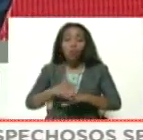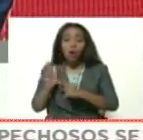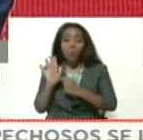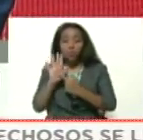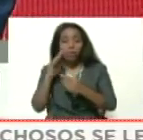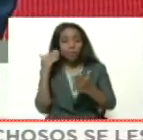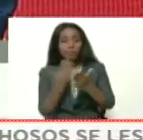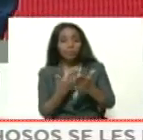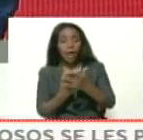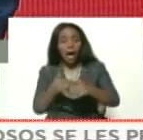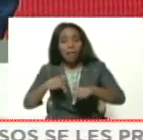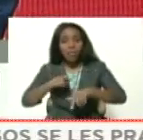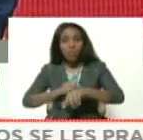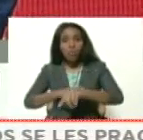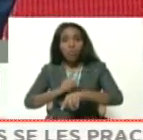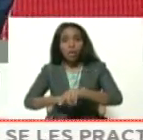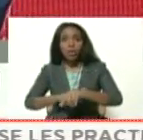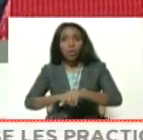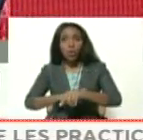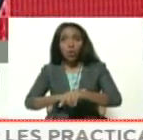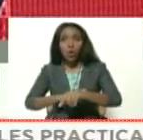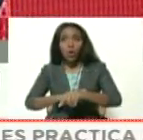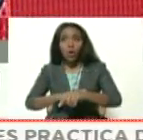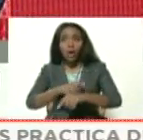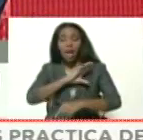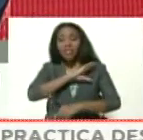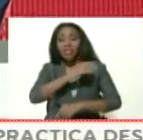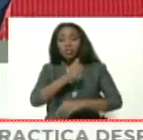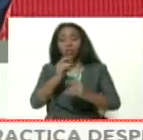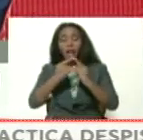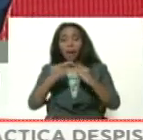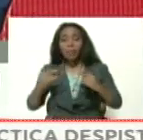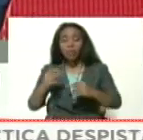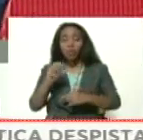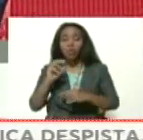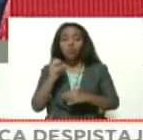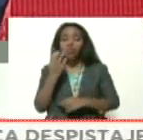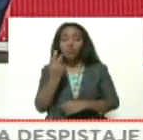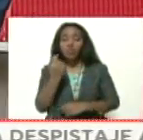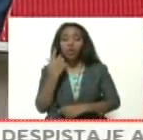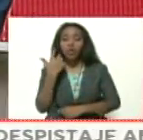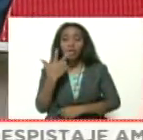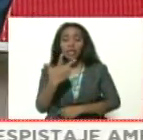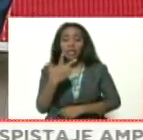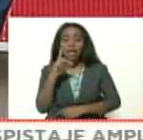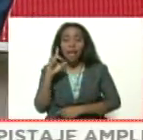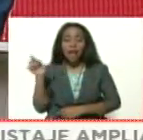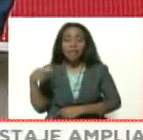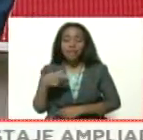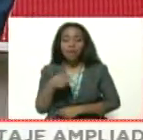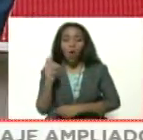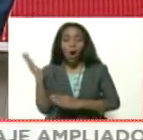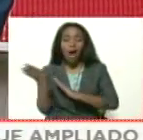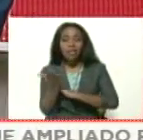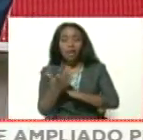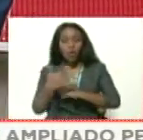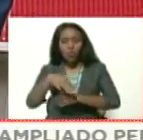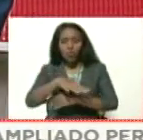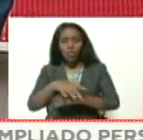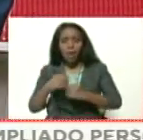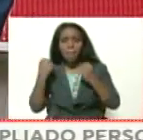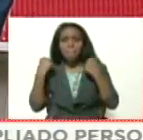presentar en este momento la dirección del campamento número 3 en Río Hacha, donde se están